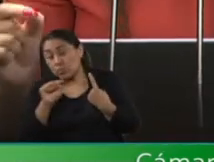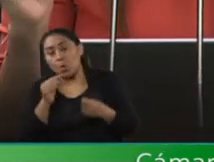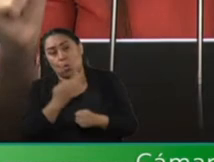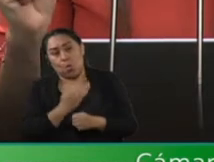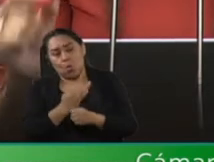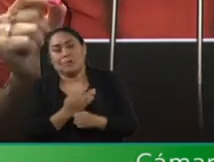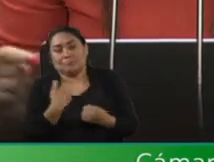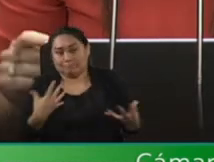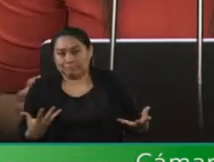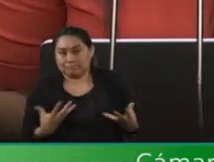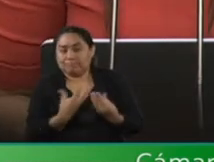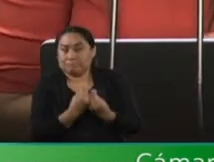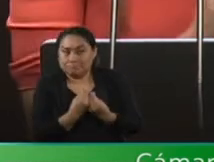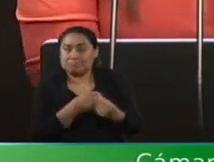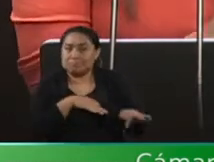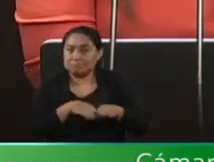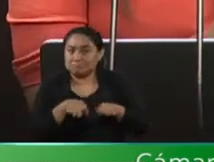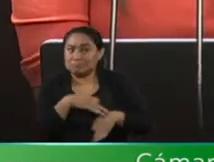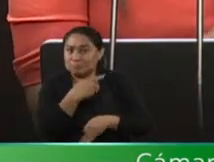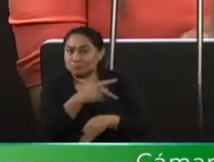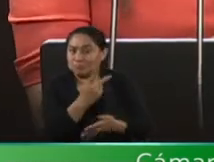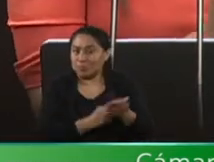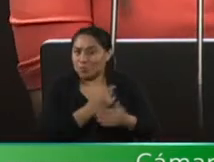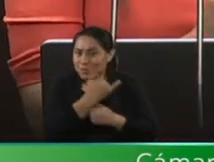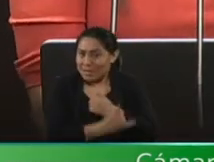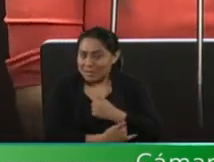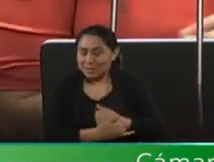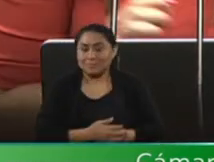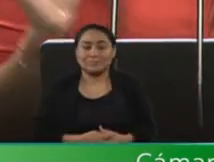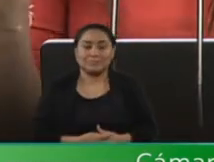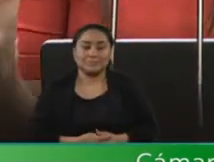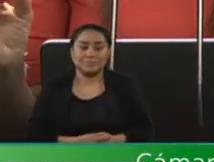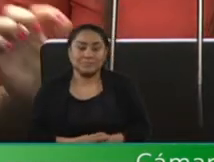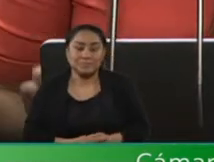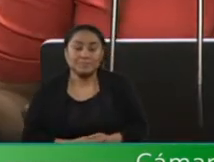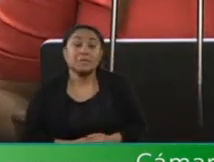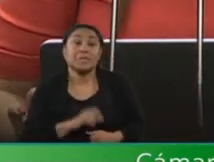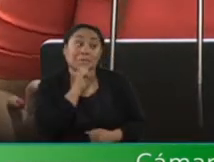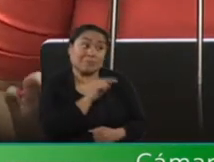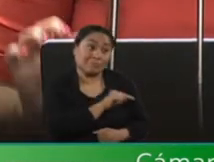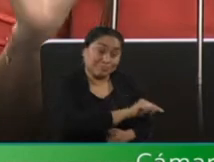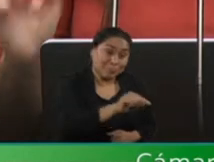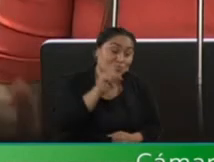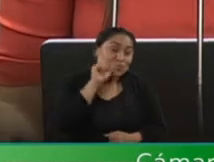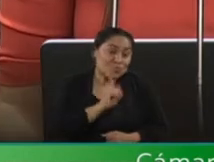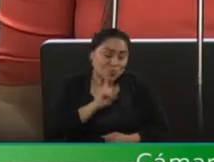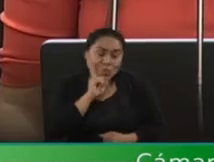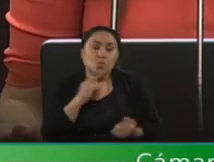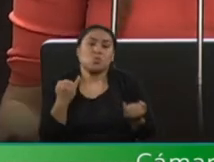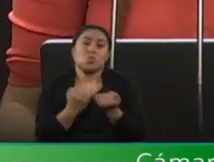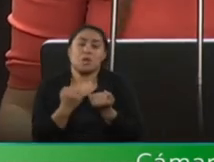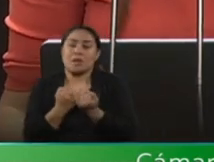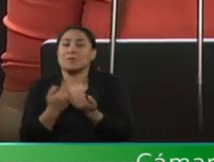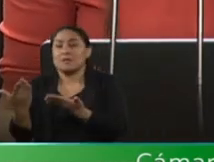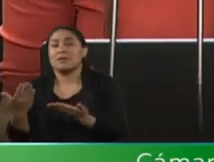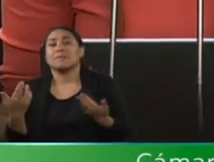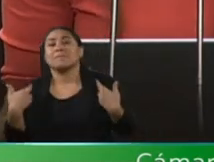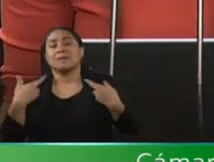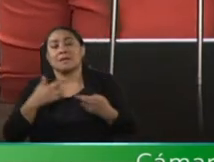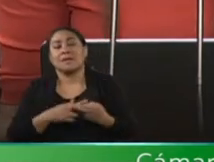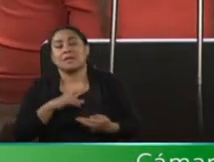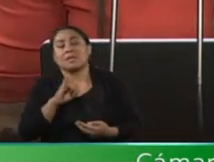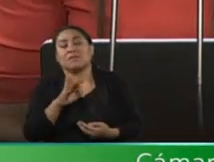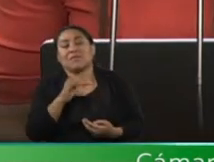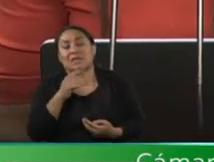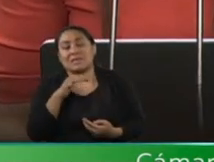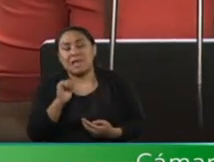honra proyecto político a ellas como a la maestra ifigenia Martínez a quien hoy